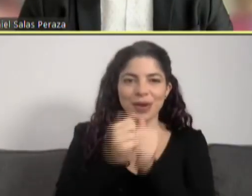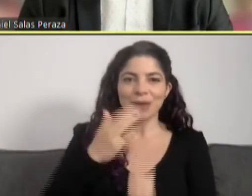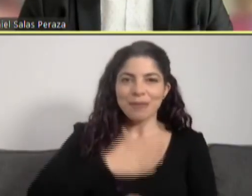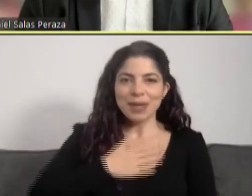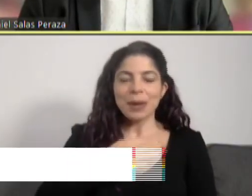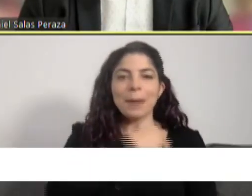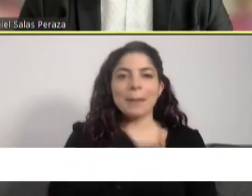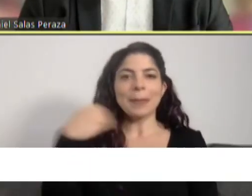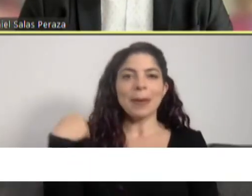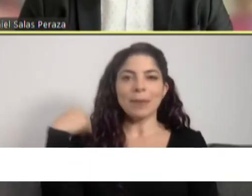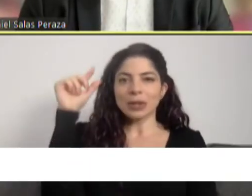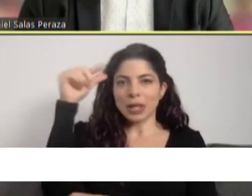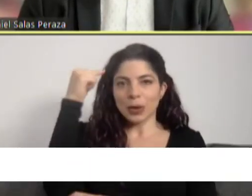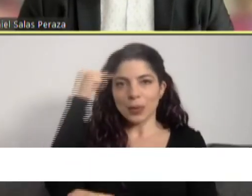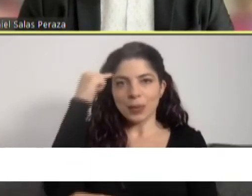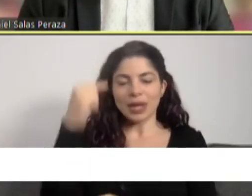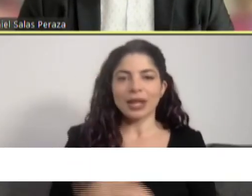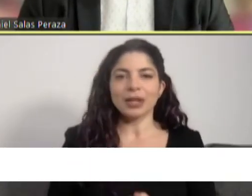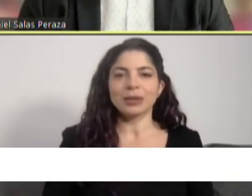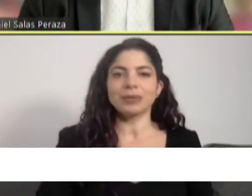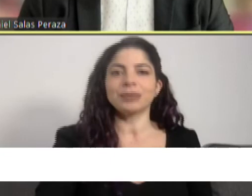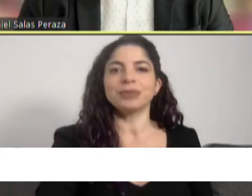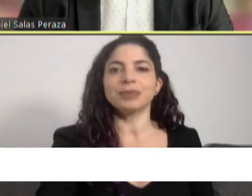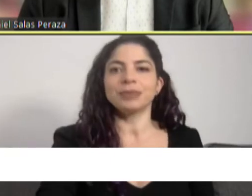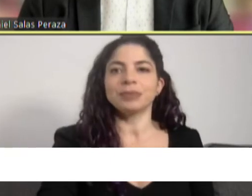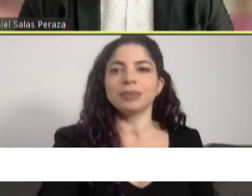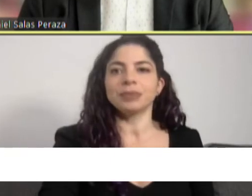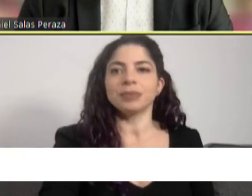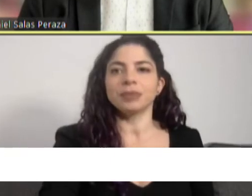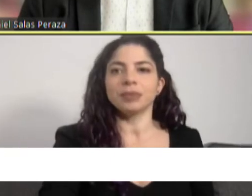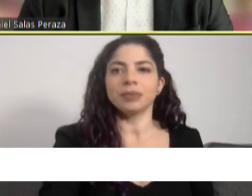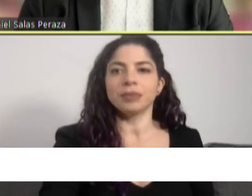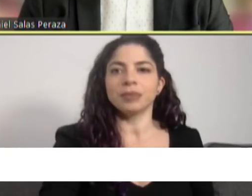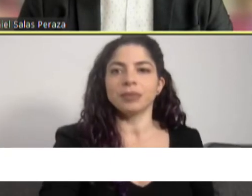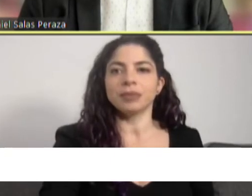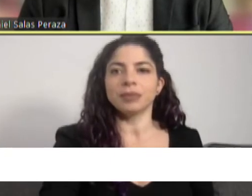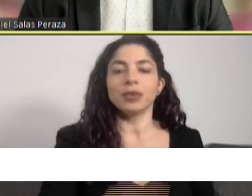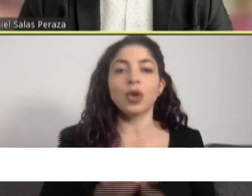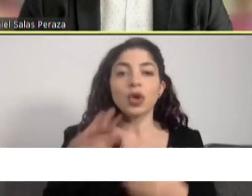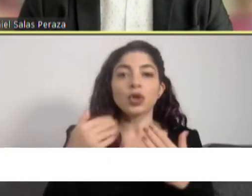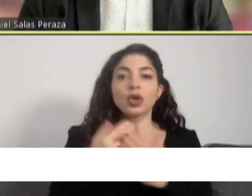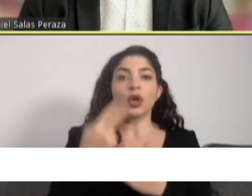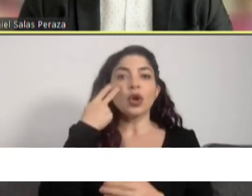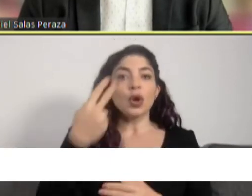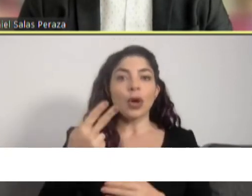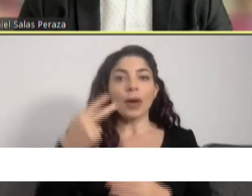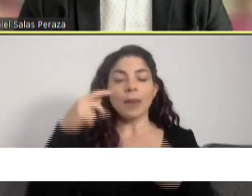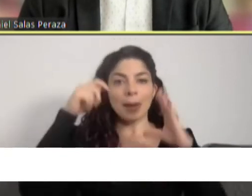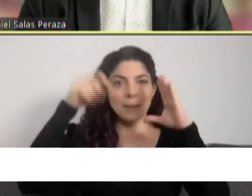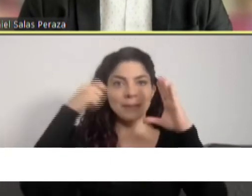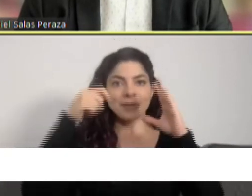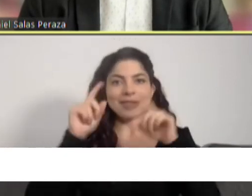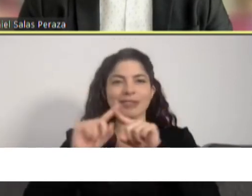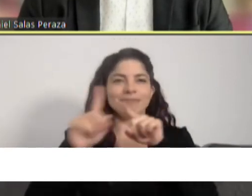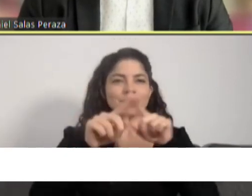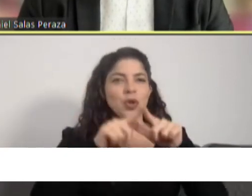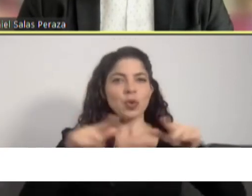del gobierno, todos los que están siguiendo la transmisión desde sus diferentes lugares, todo el